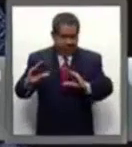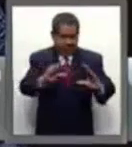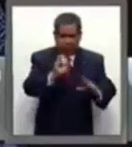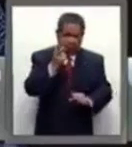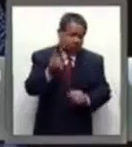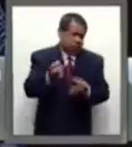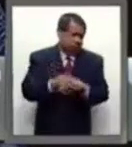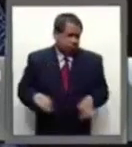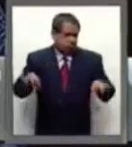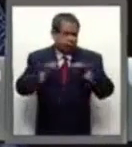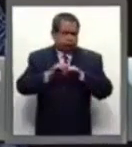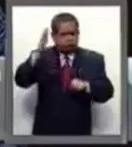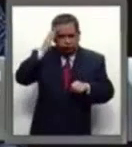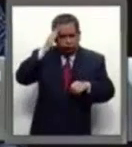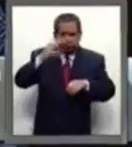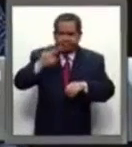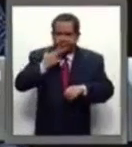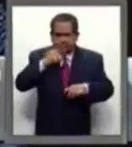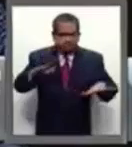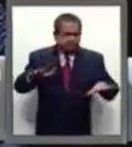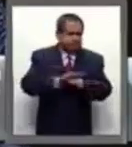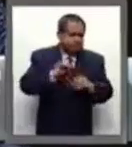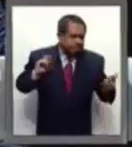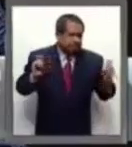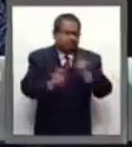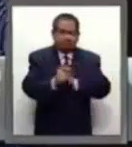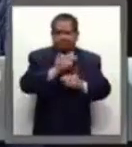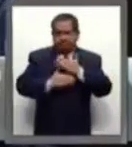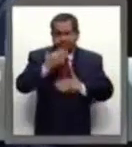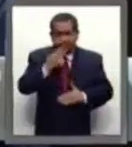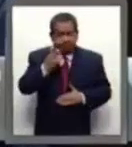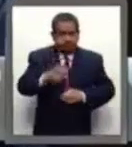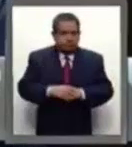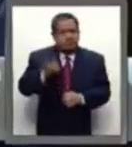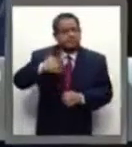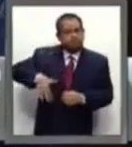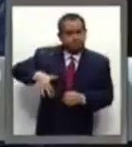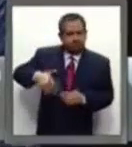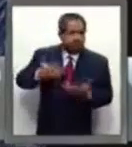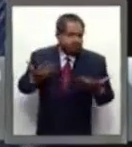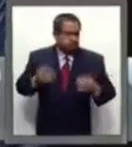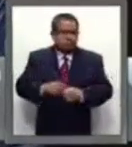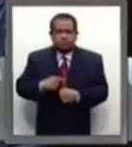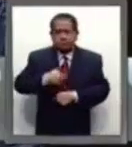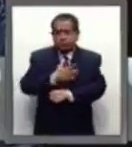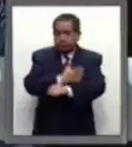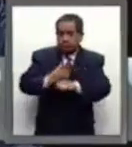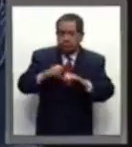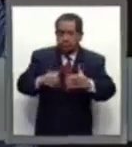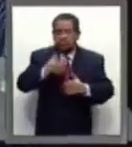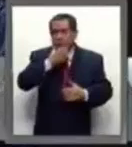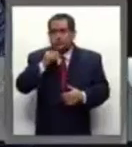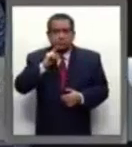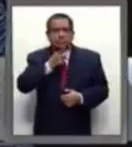vital importancia para transformar el modelo educativo de la nación. Y por lo antes expuesto, compañeras y compañeros